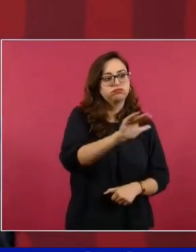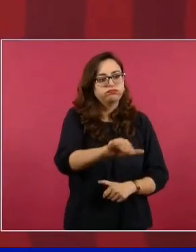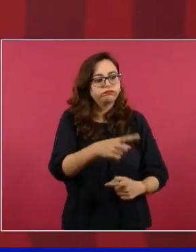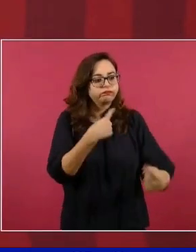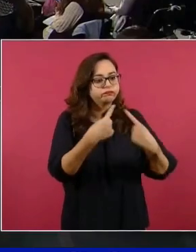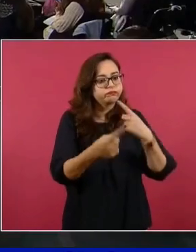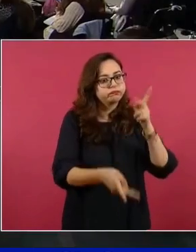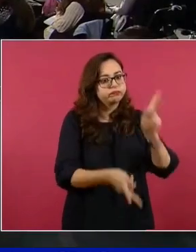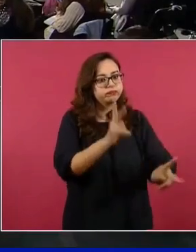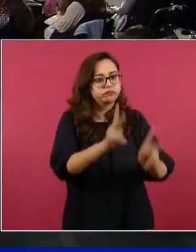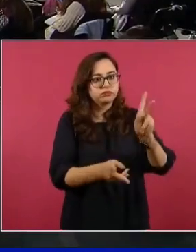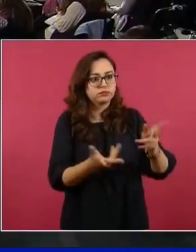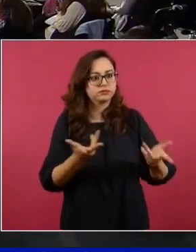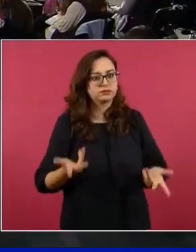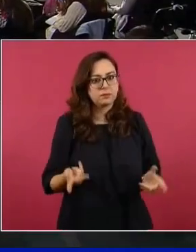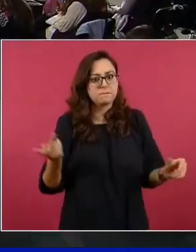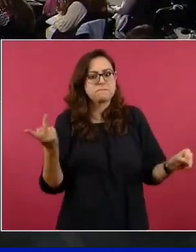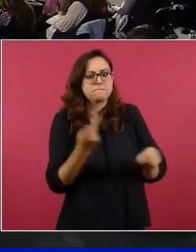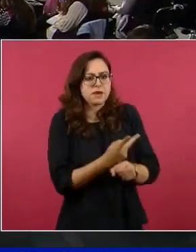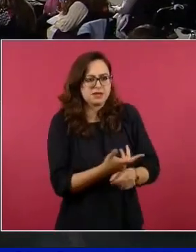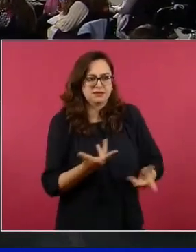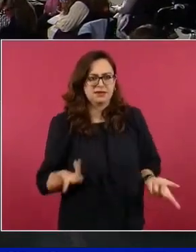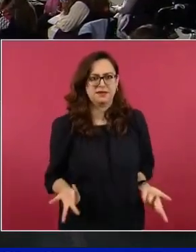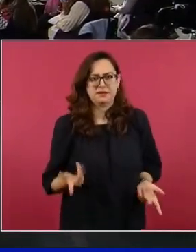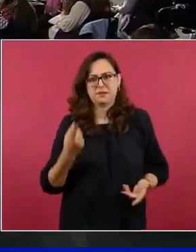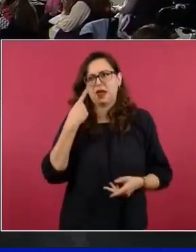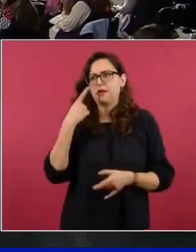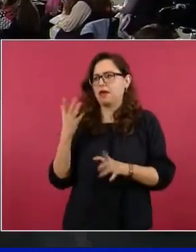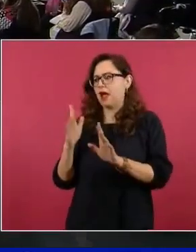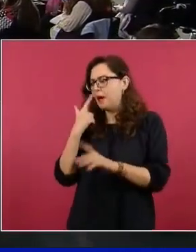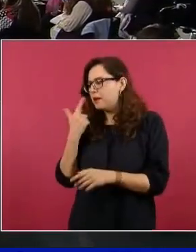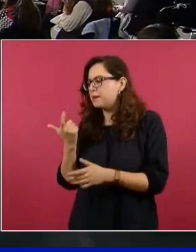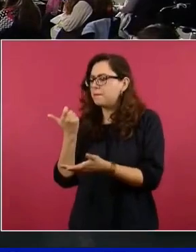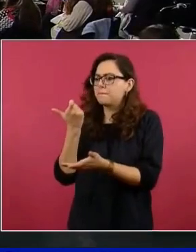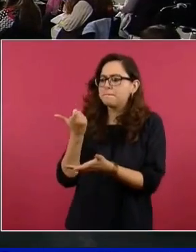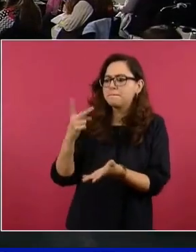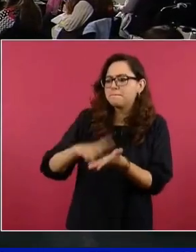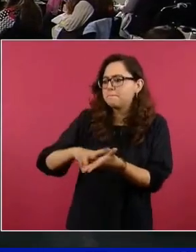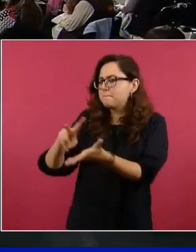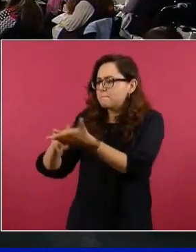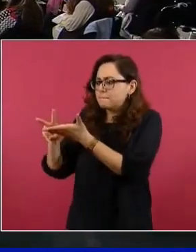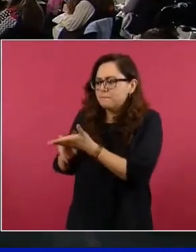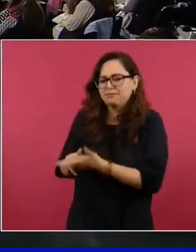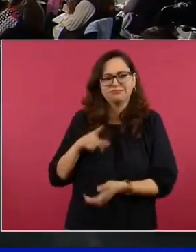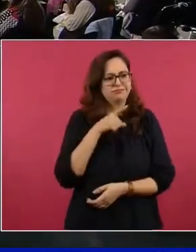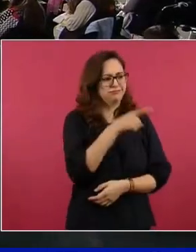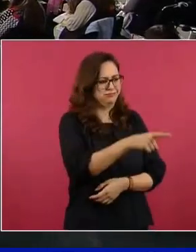para mostrarles el comportamiento de los precios. A ver si no te manda